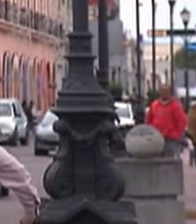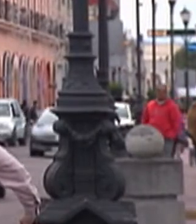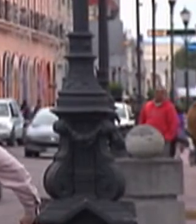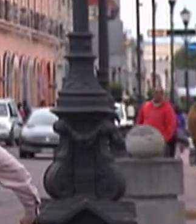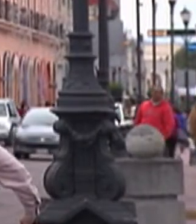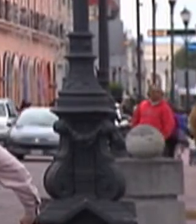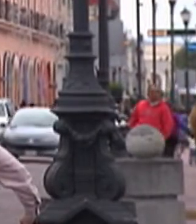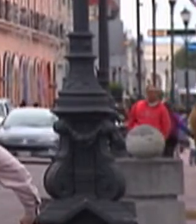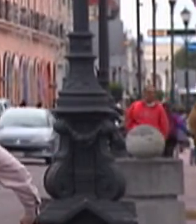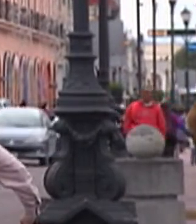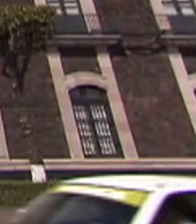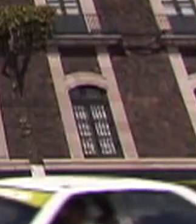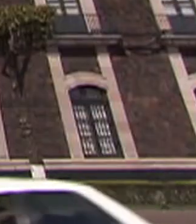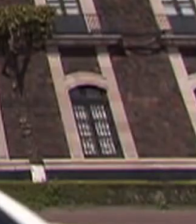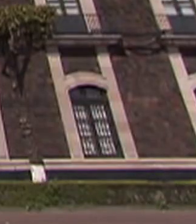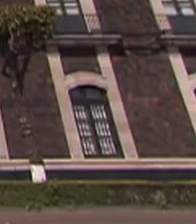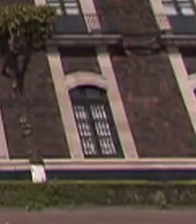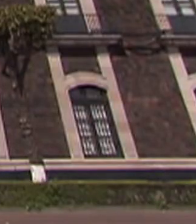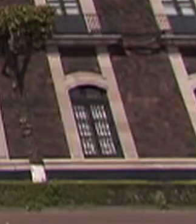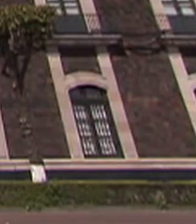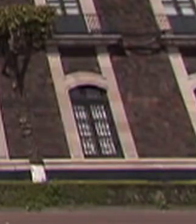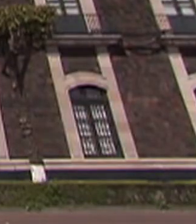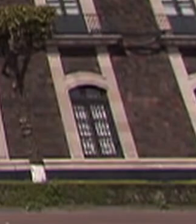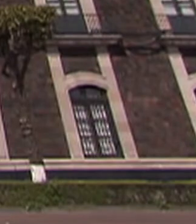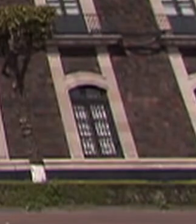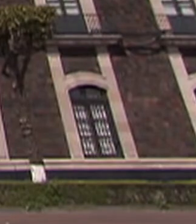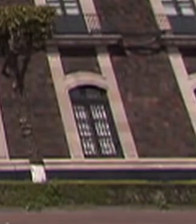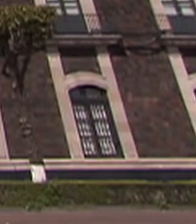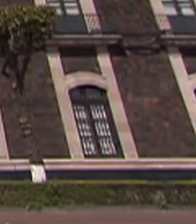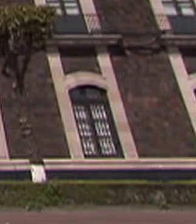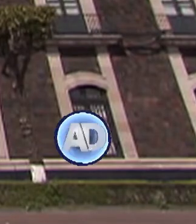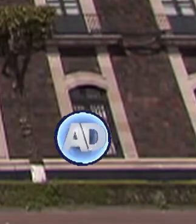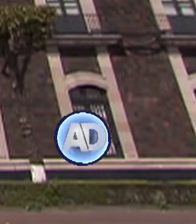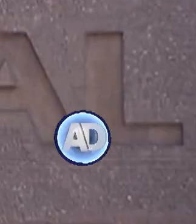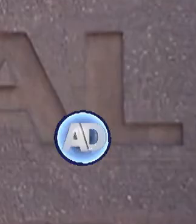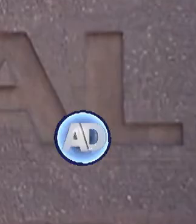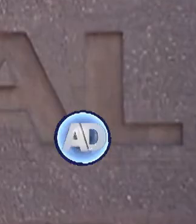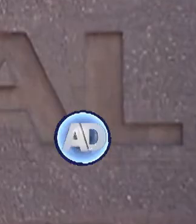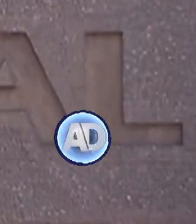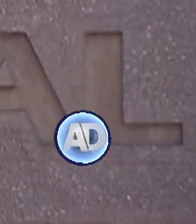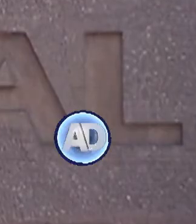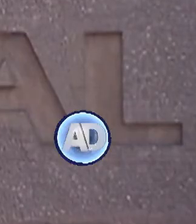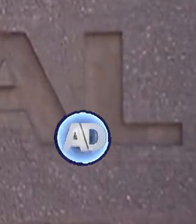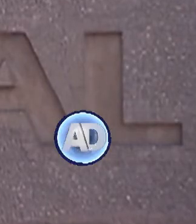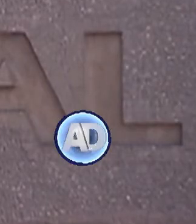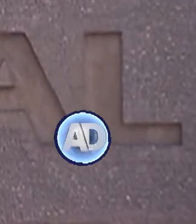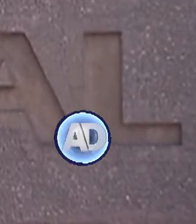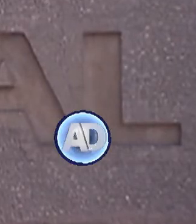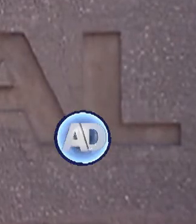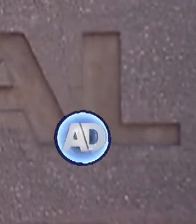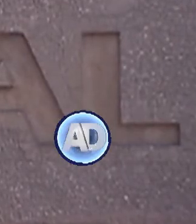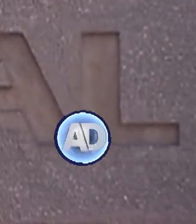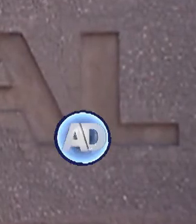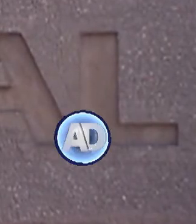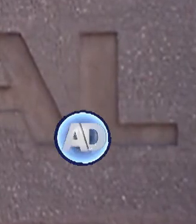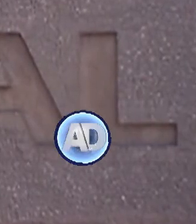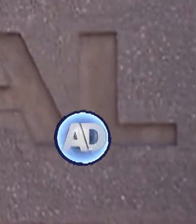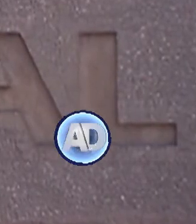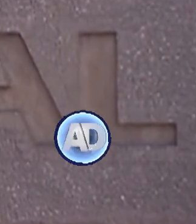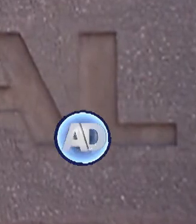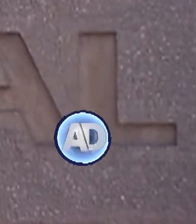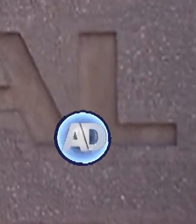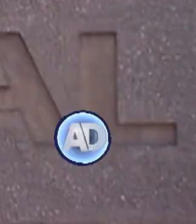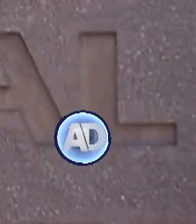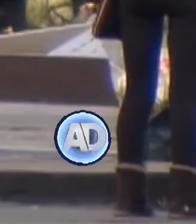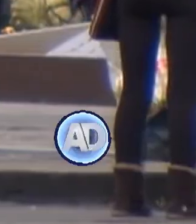instituto electoral del estado de méxico investigar de manera exhaustiva la denuncia que presentó el pan denunciando